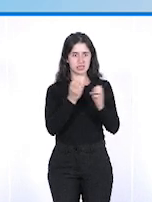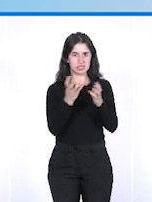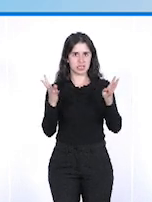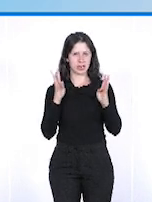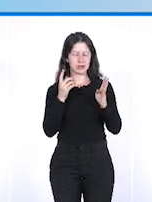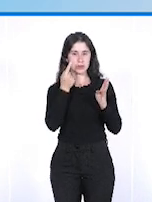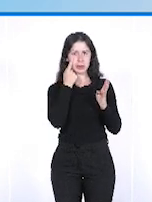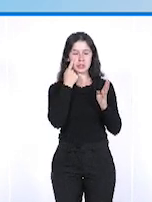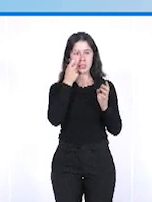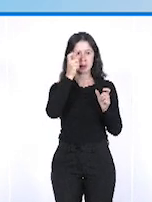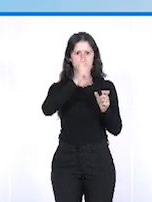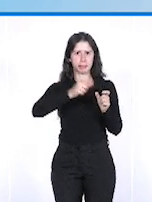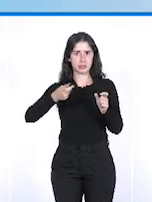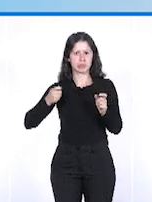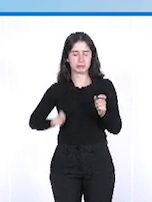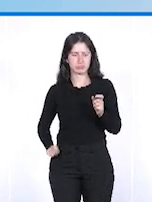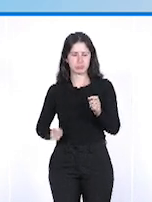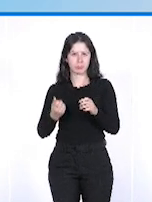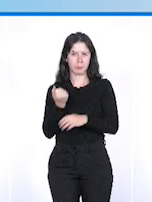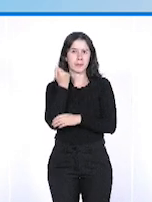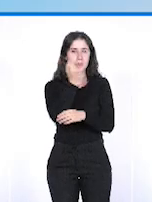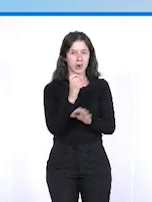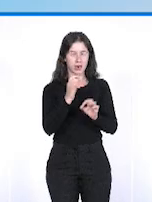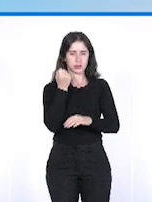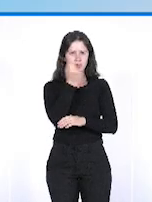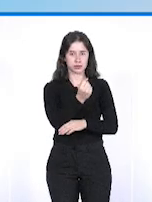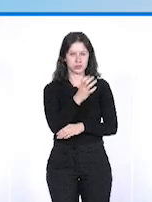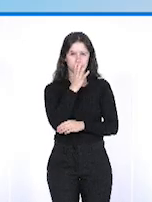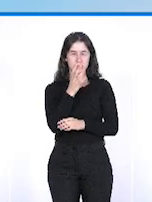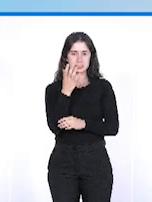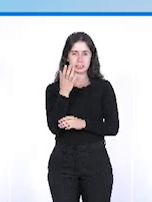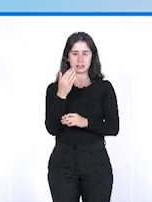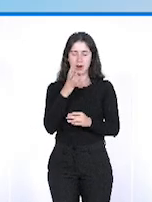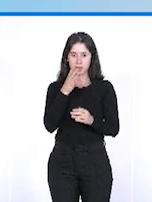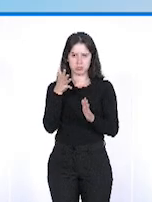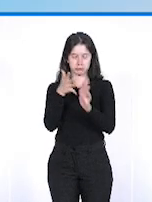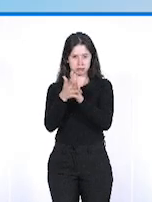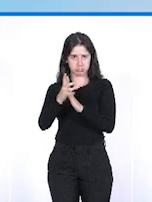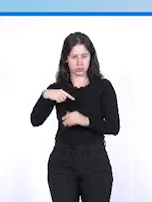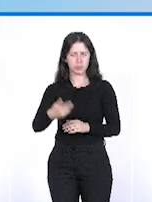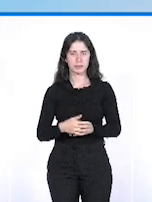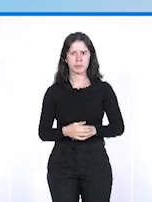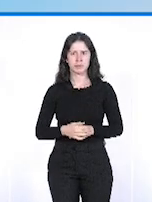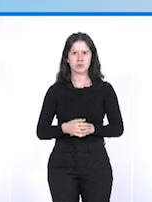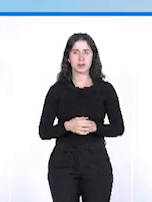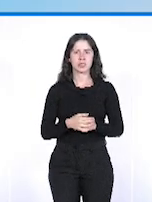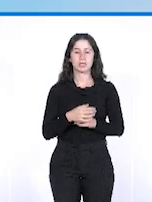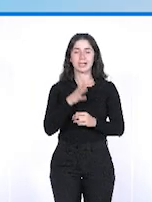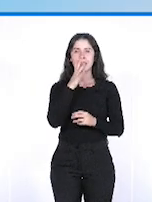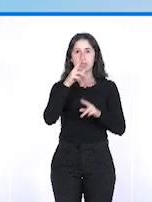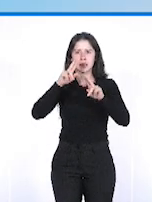ratios de personal de apoyo que es lo que condiciona como veréis más adelante y hacíamos un análisis de